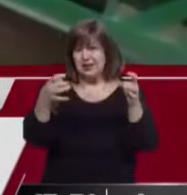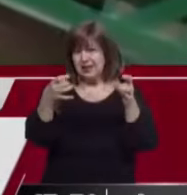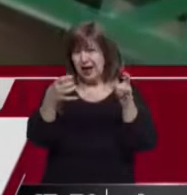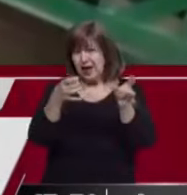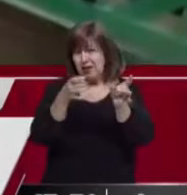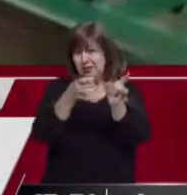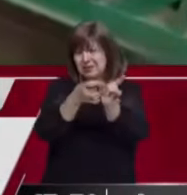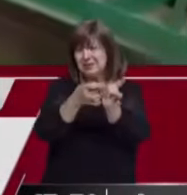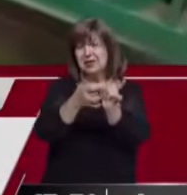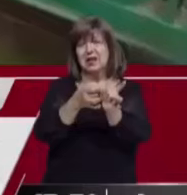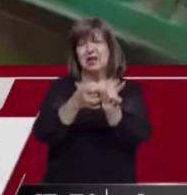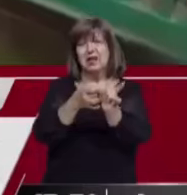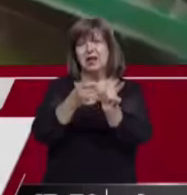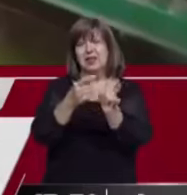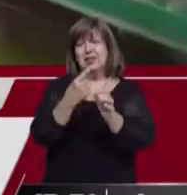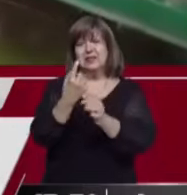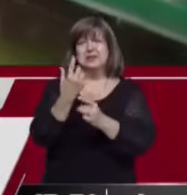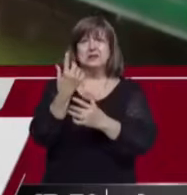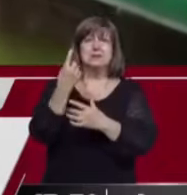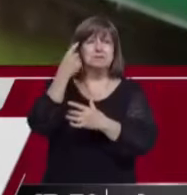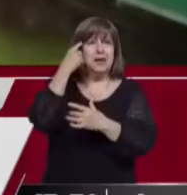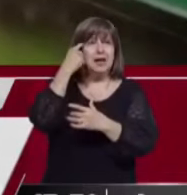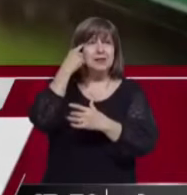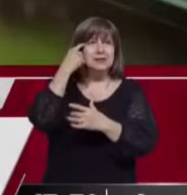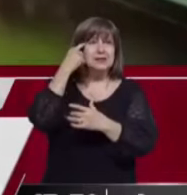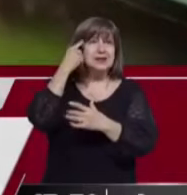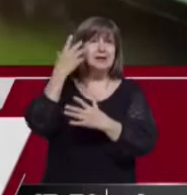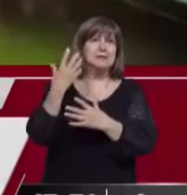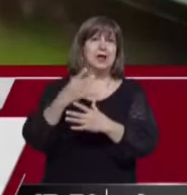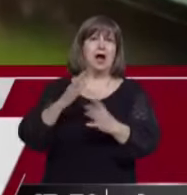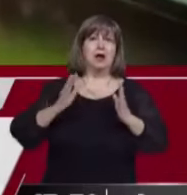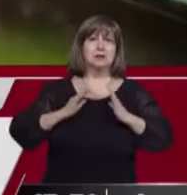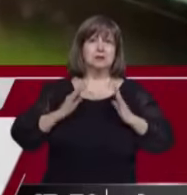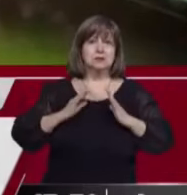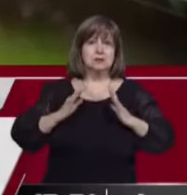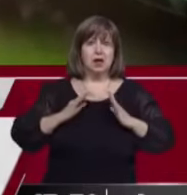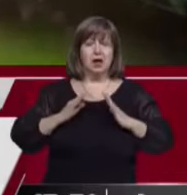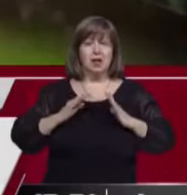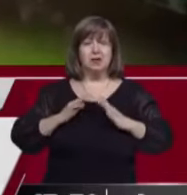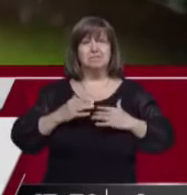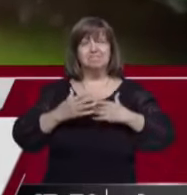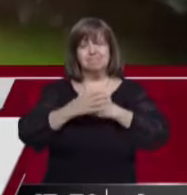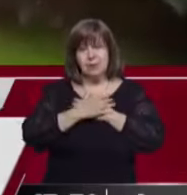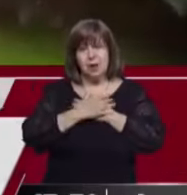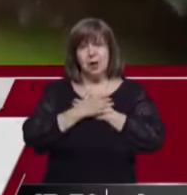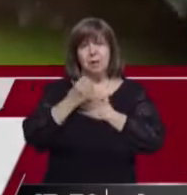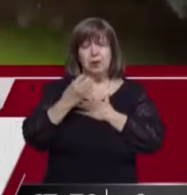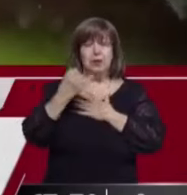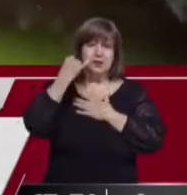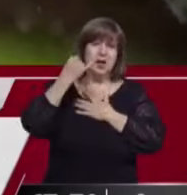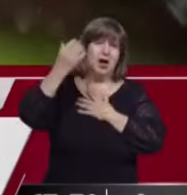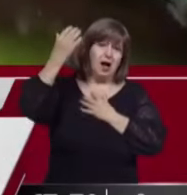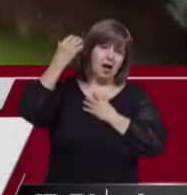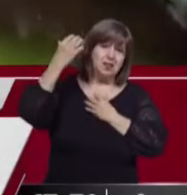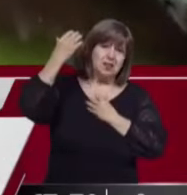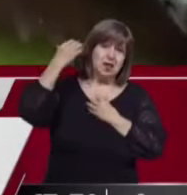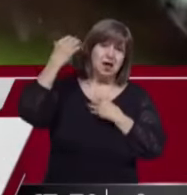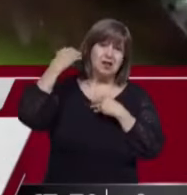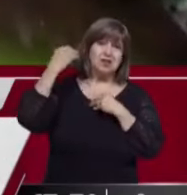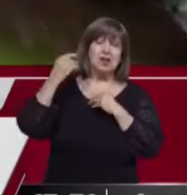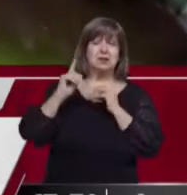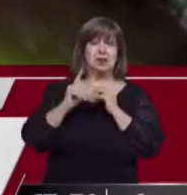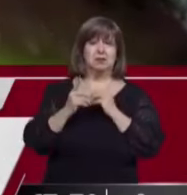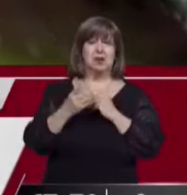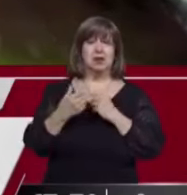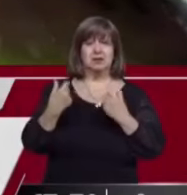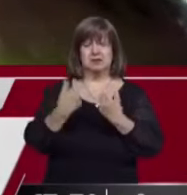trenes la verdad es que más de uno eh se asusta y se estresa entendiendo lo que ha pasado en nuestro país en algunas oportunidades